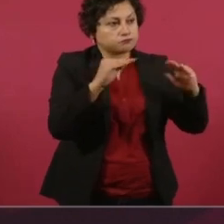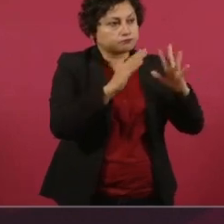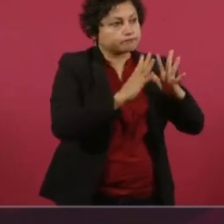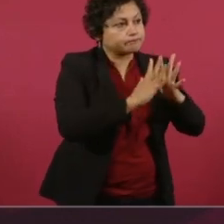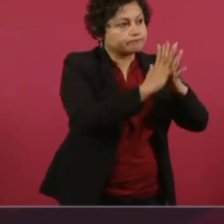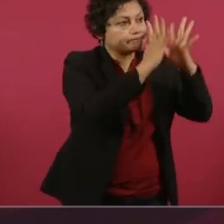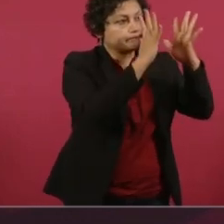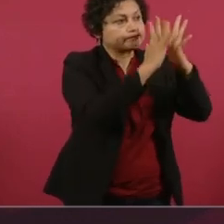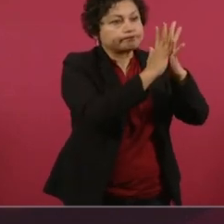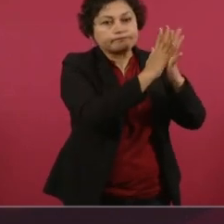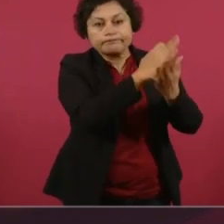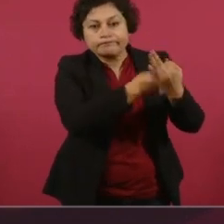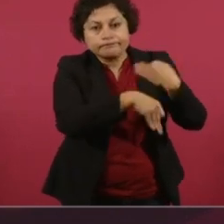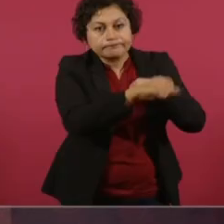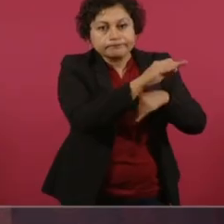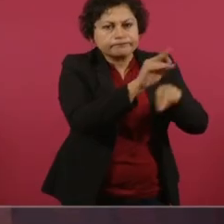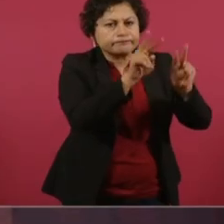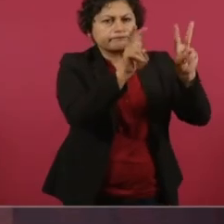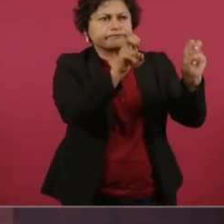Para